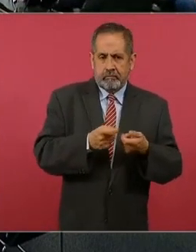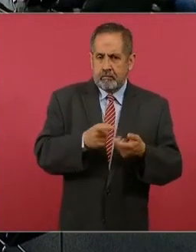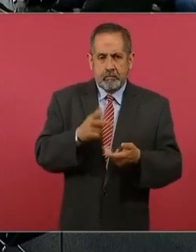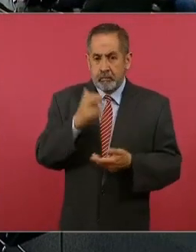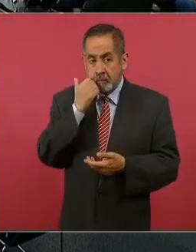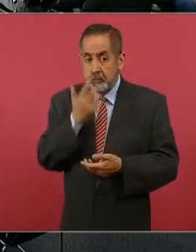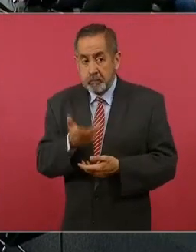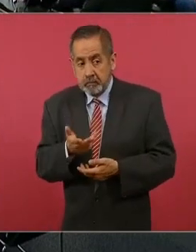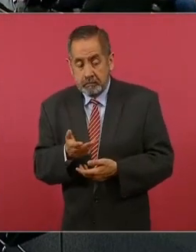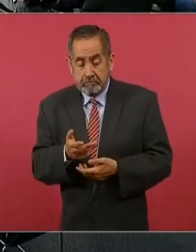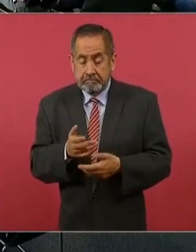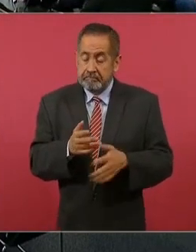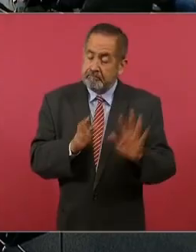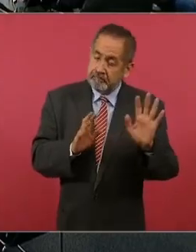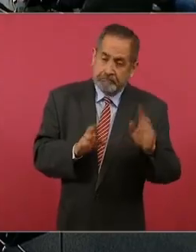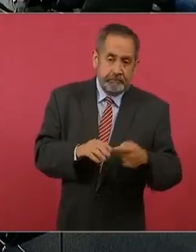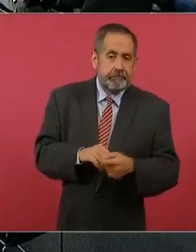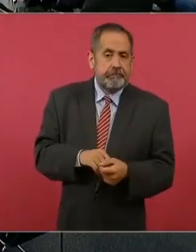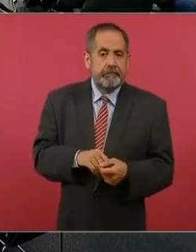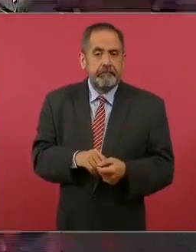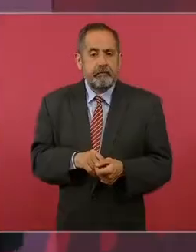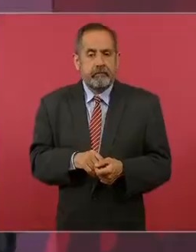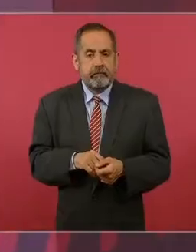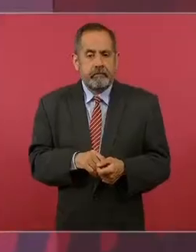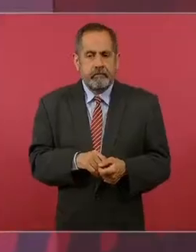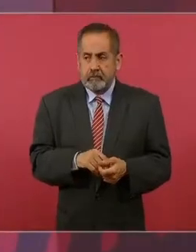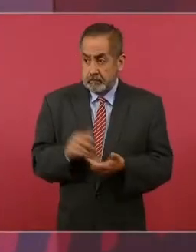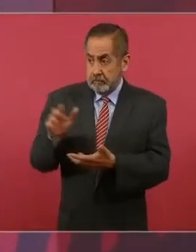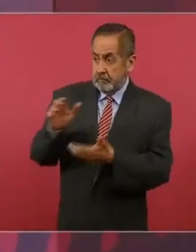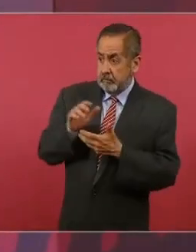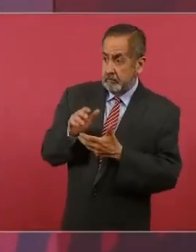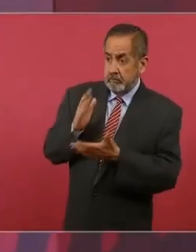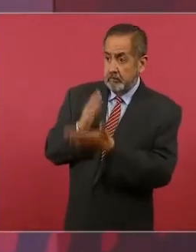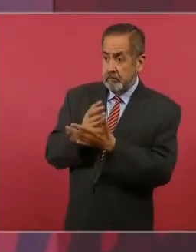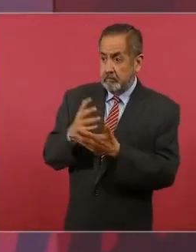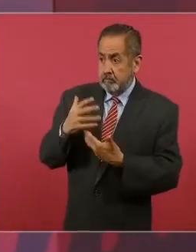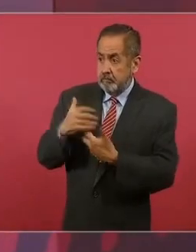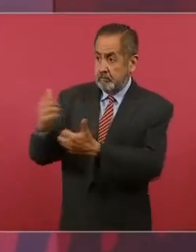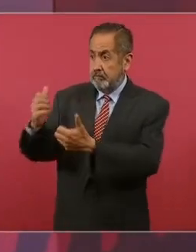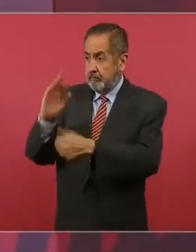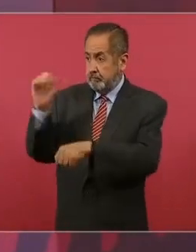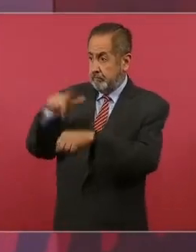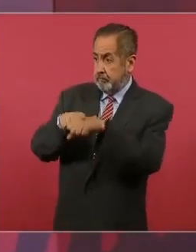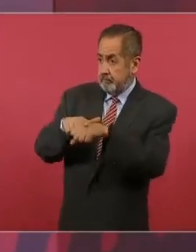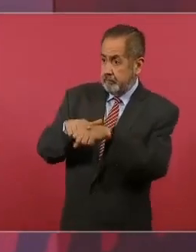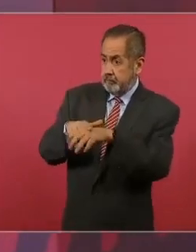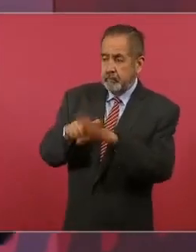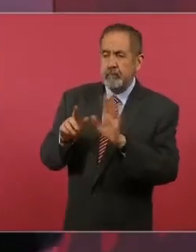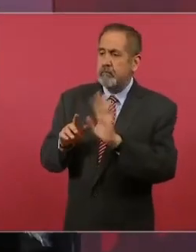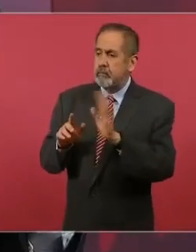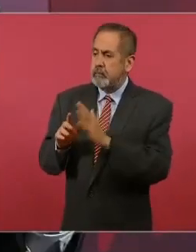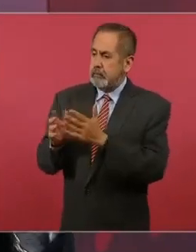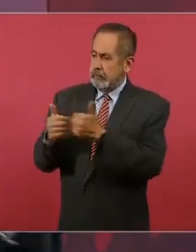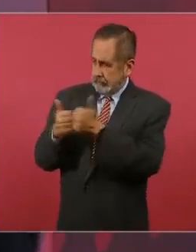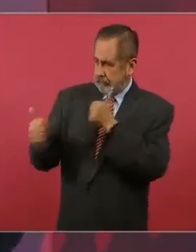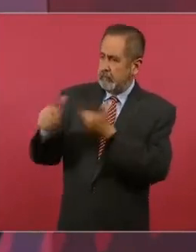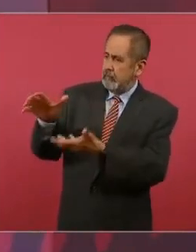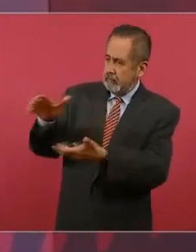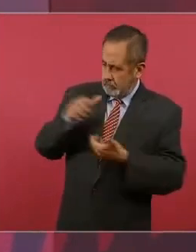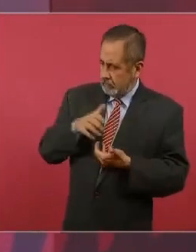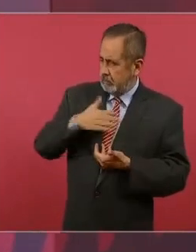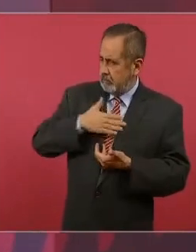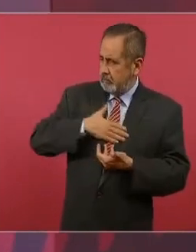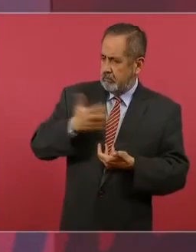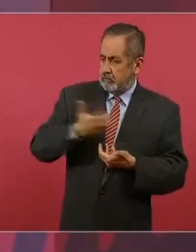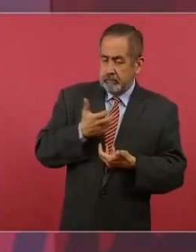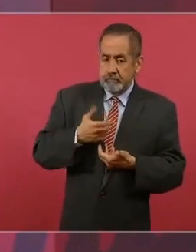del programa de salud. Es decir, ¿cómo se va a federalizar si ya se había descentralizado?